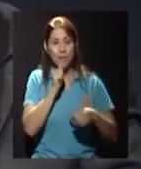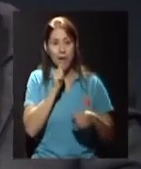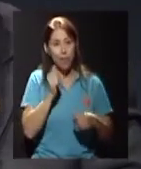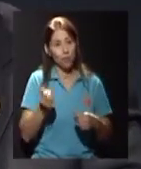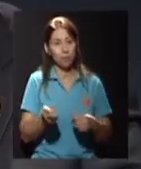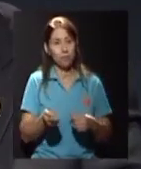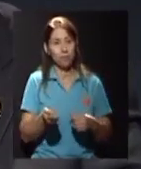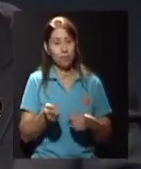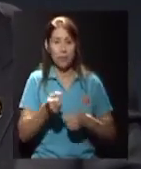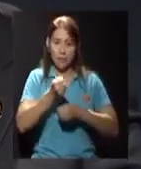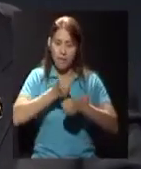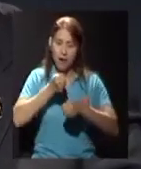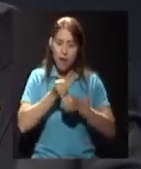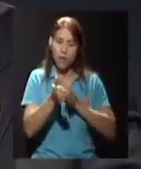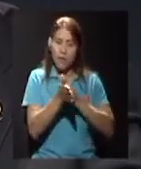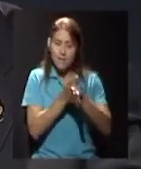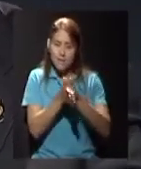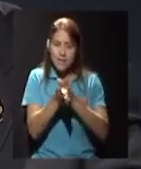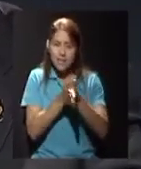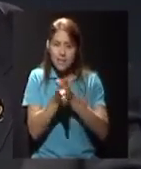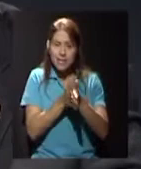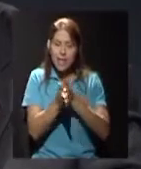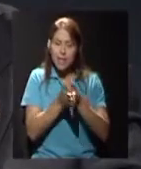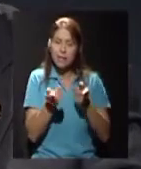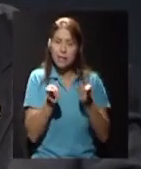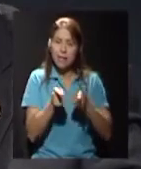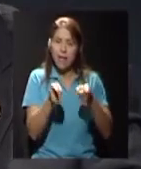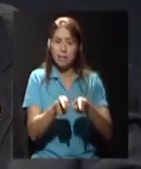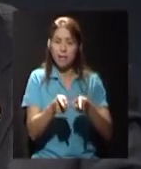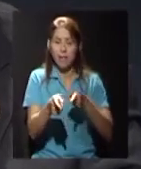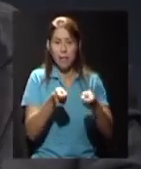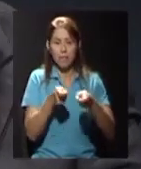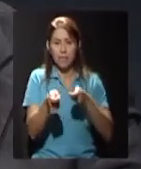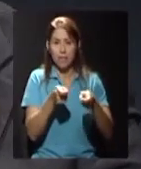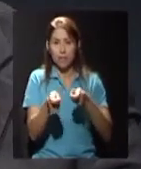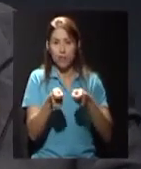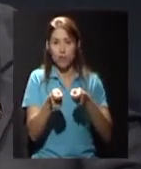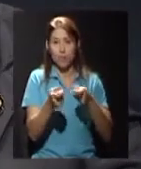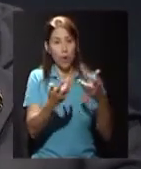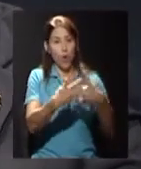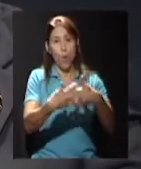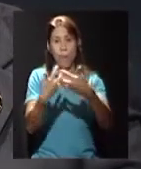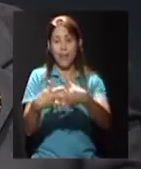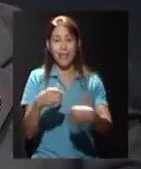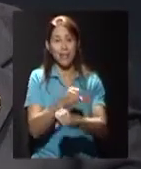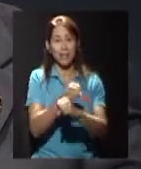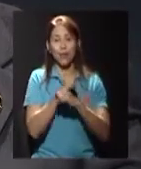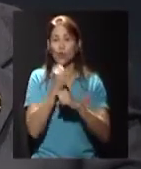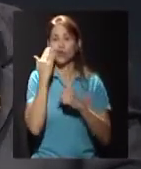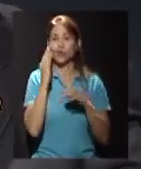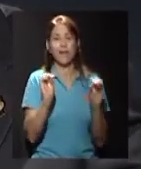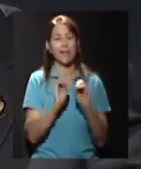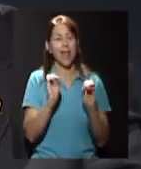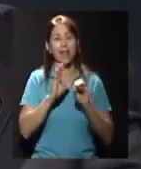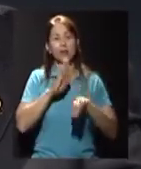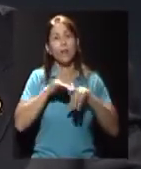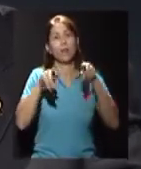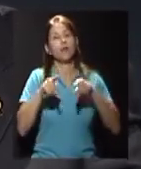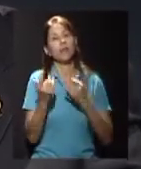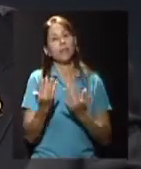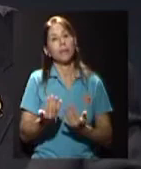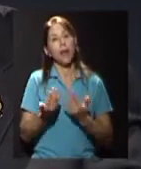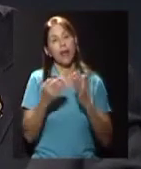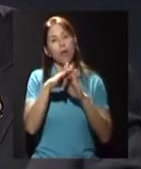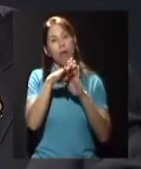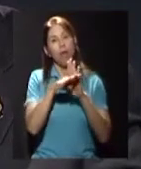eficiencia en la administración las compañías de seguros éstas no conocen lo que son listas de espera y